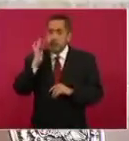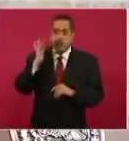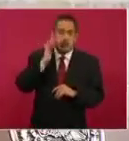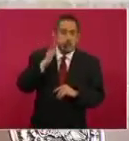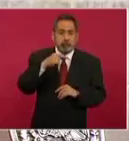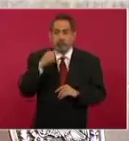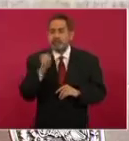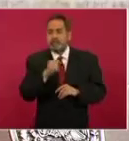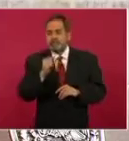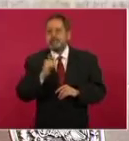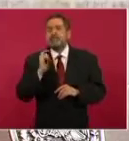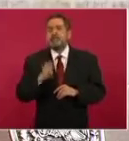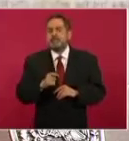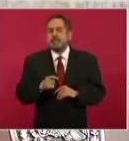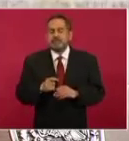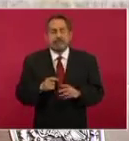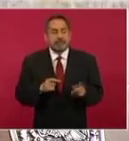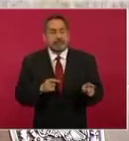empezaron a